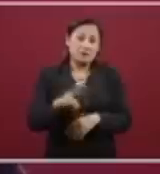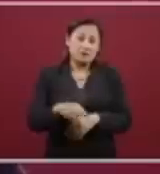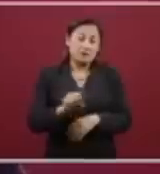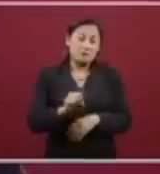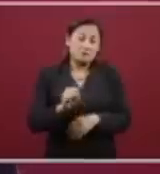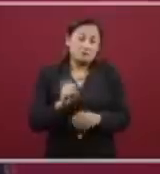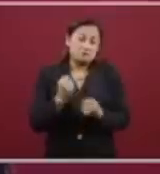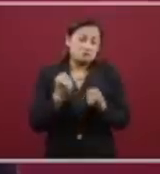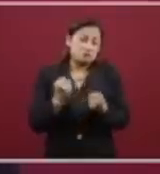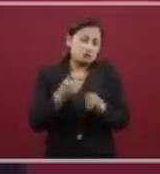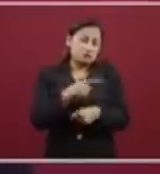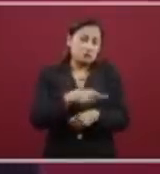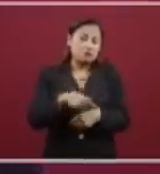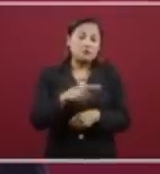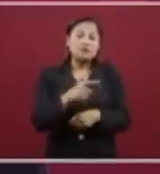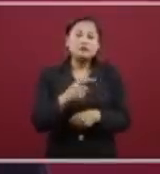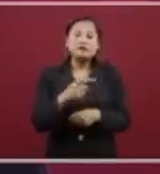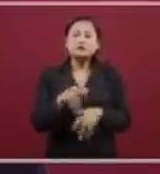la urbanización